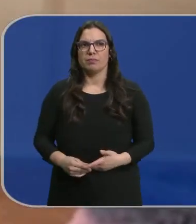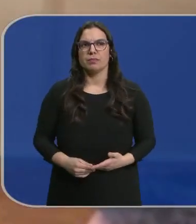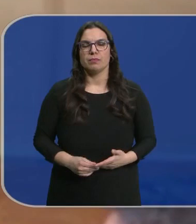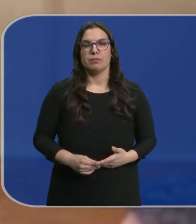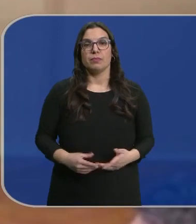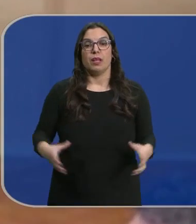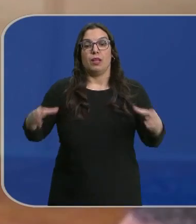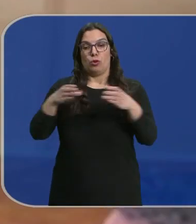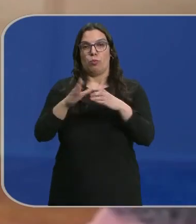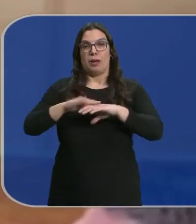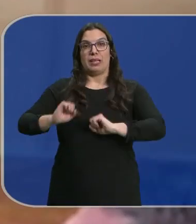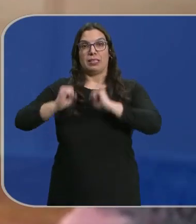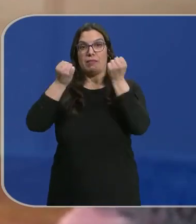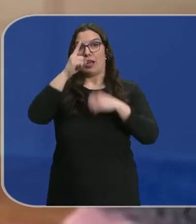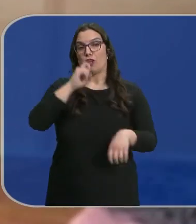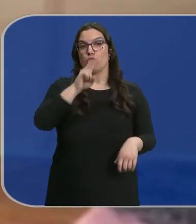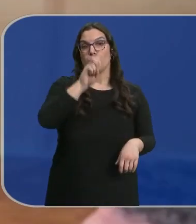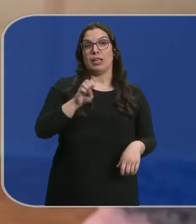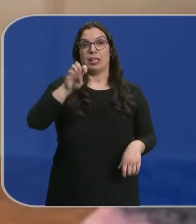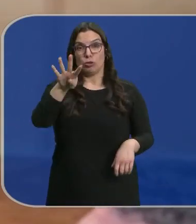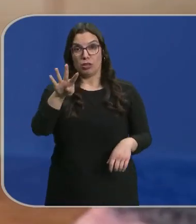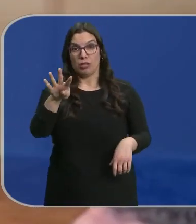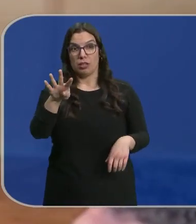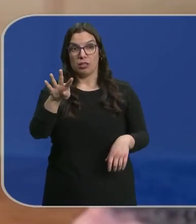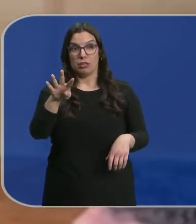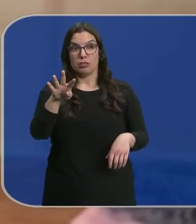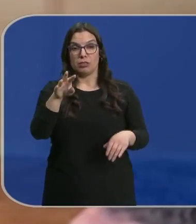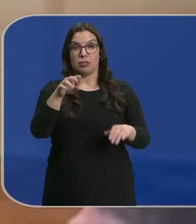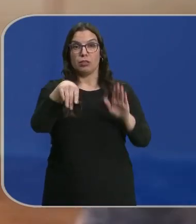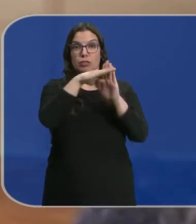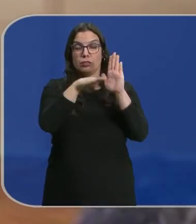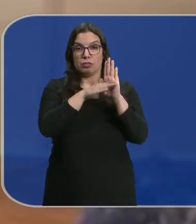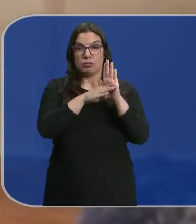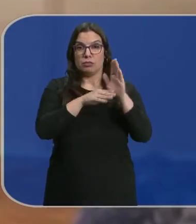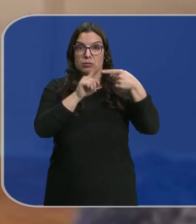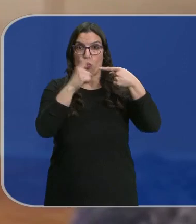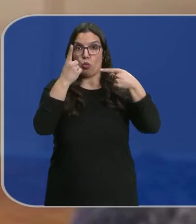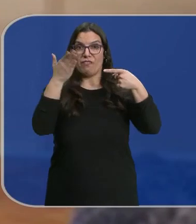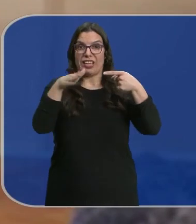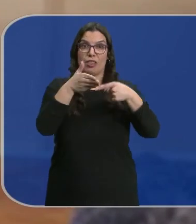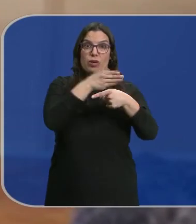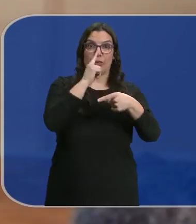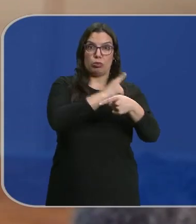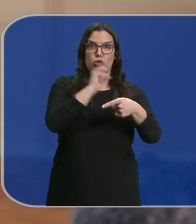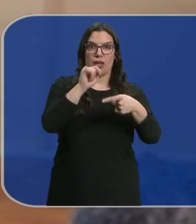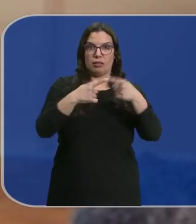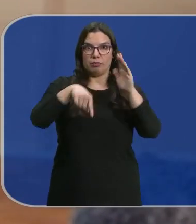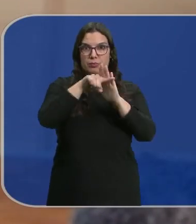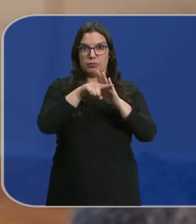Los brigadistas que tienen ustedes para el 2014 figura Manuel Moure Fernández, que es uno de los fallecidos, ¿verdad?